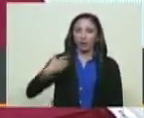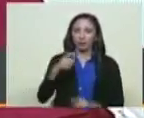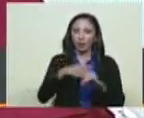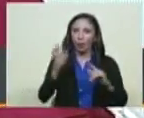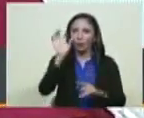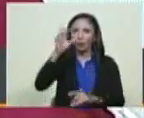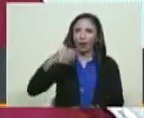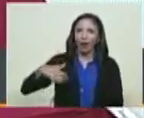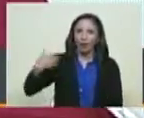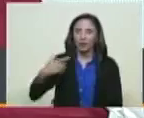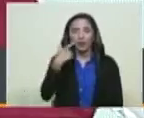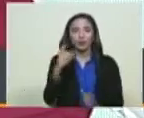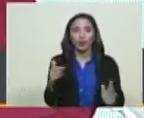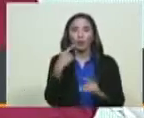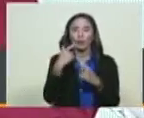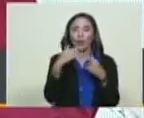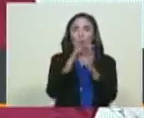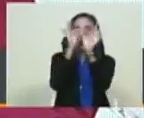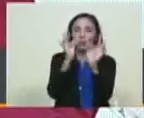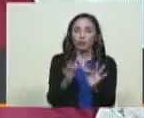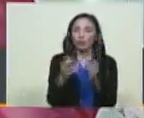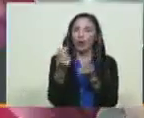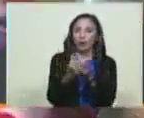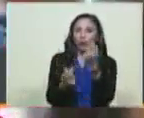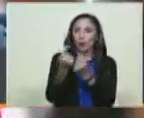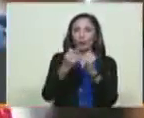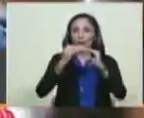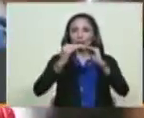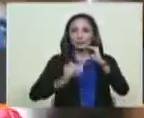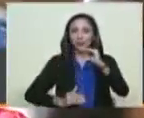aplicando un paquete de medidas económicas